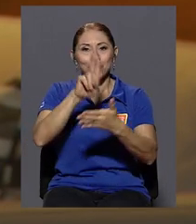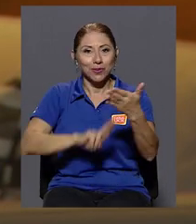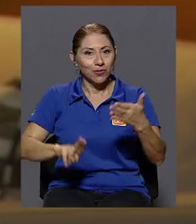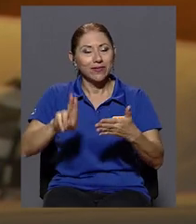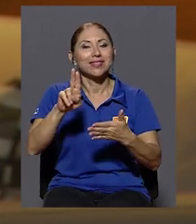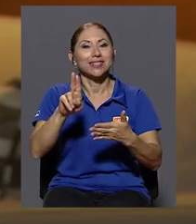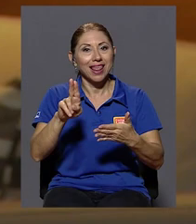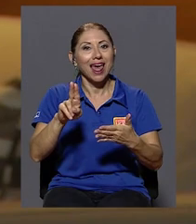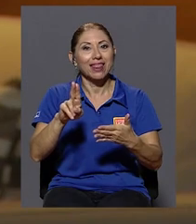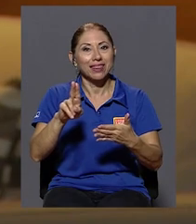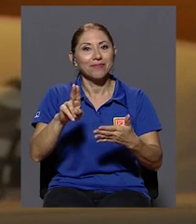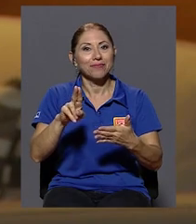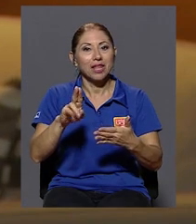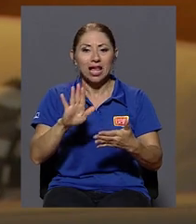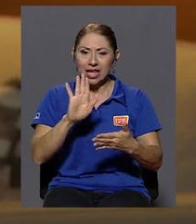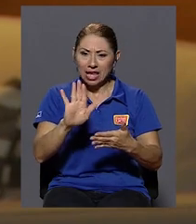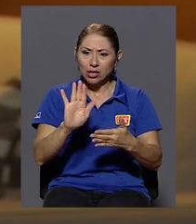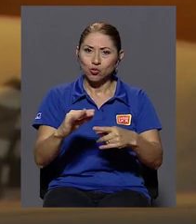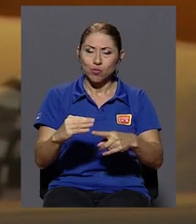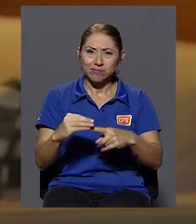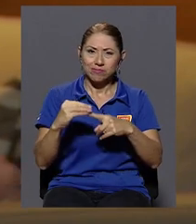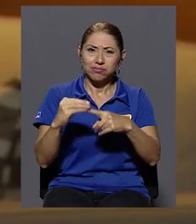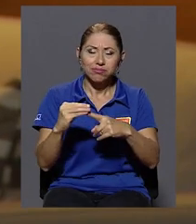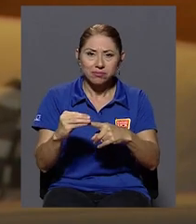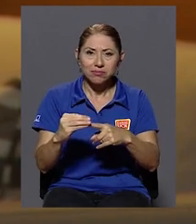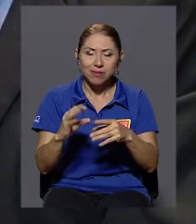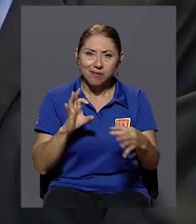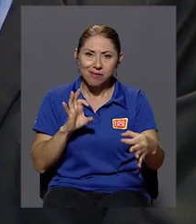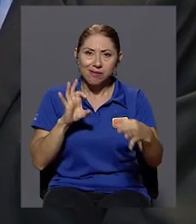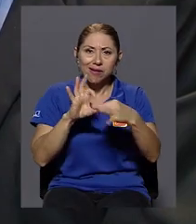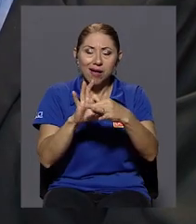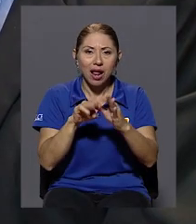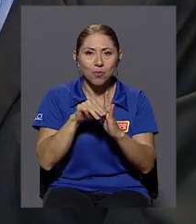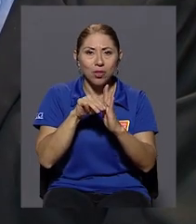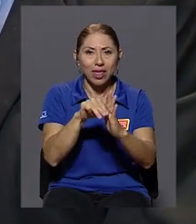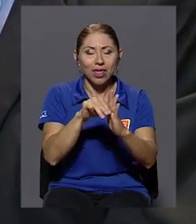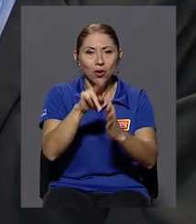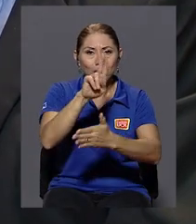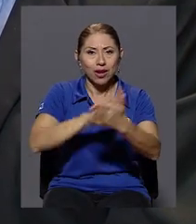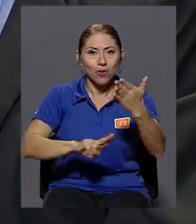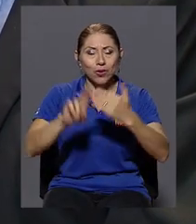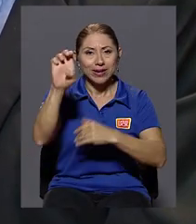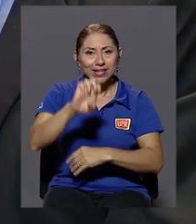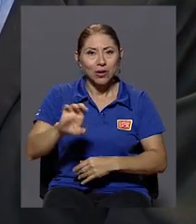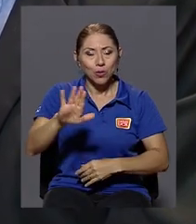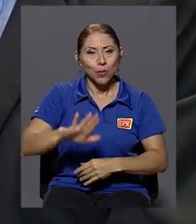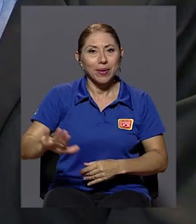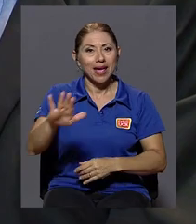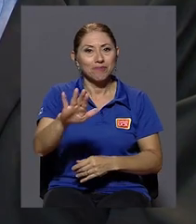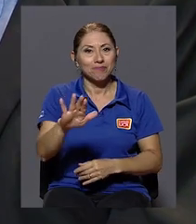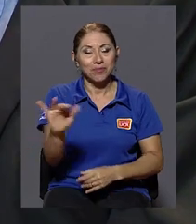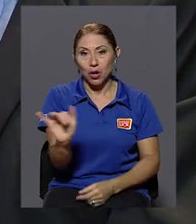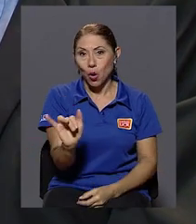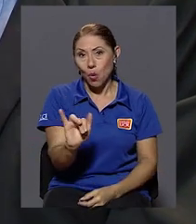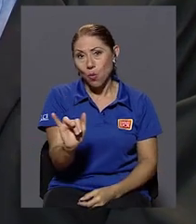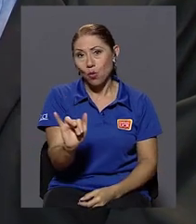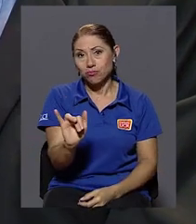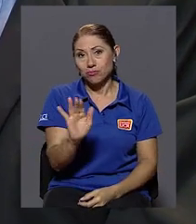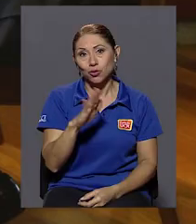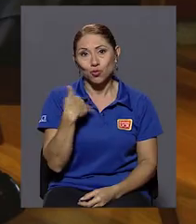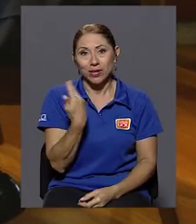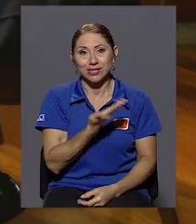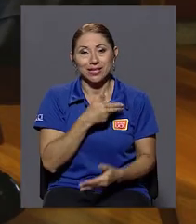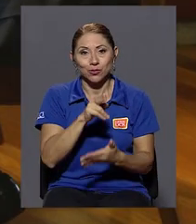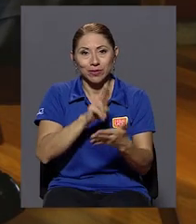universidad que en lo sustancial corresponda al modelo de la universidad europea, tal y